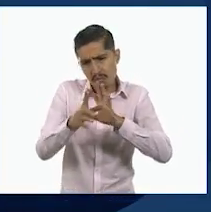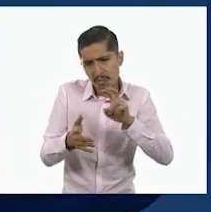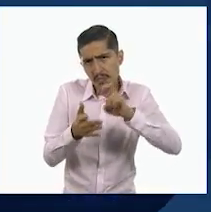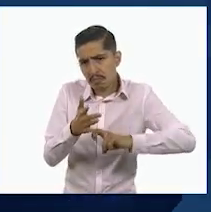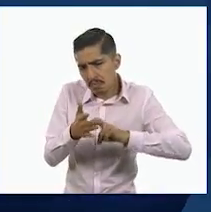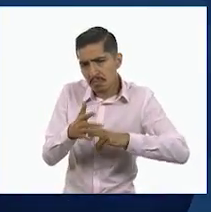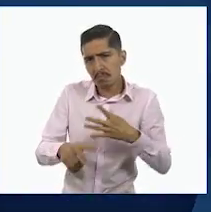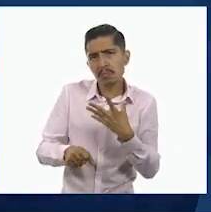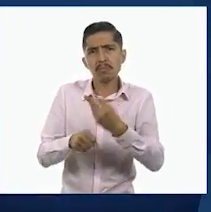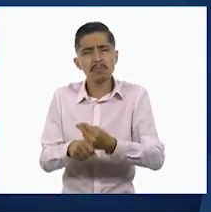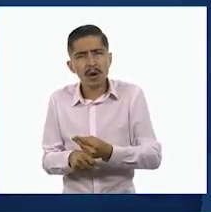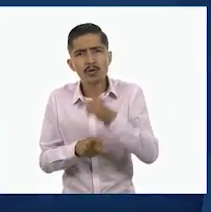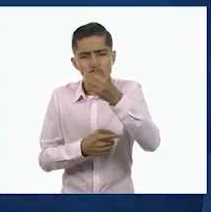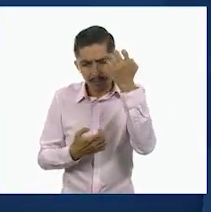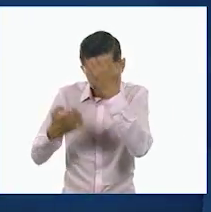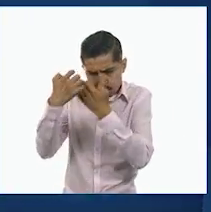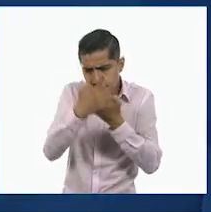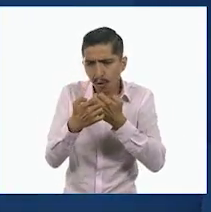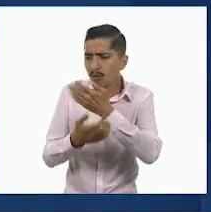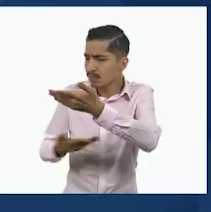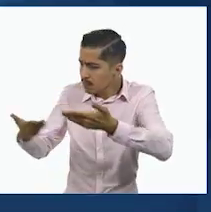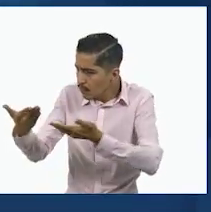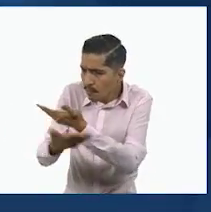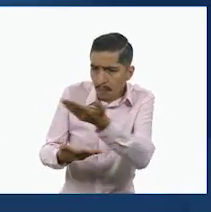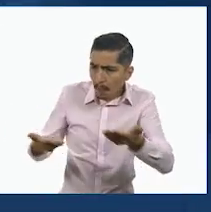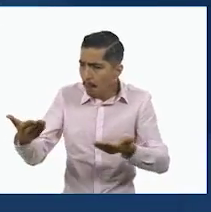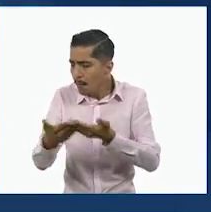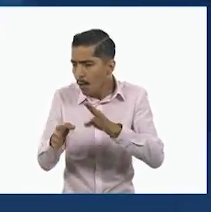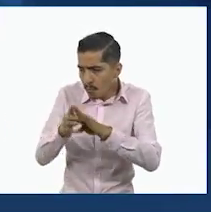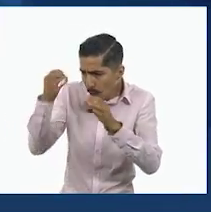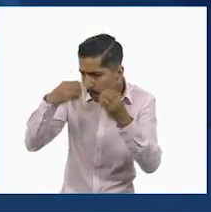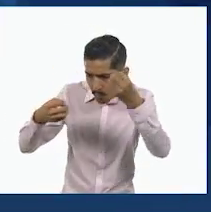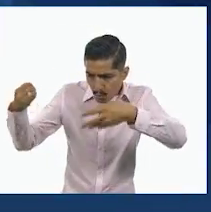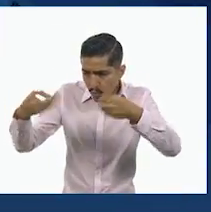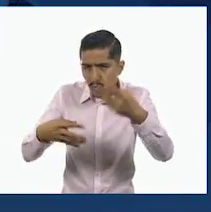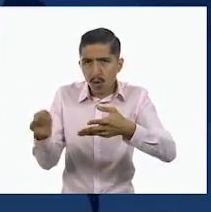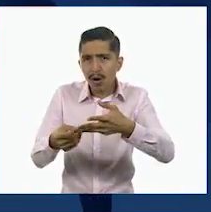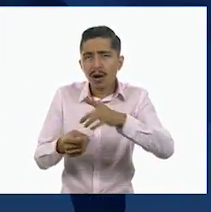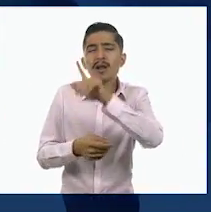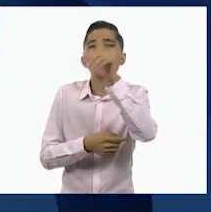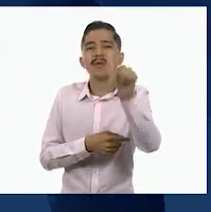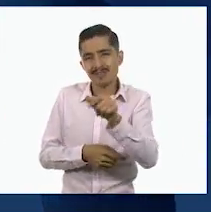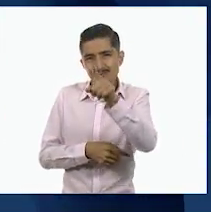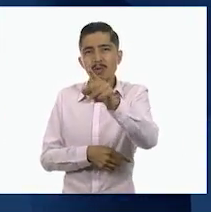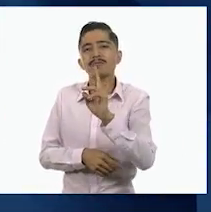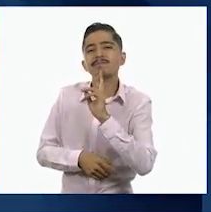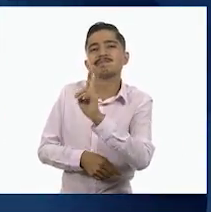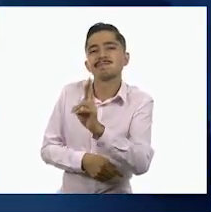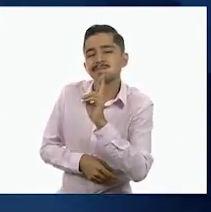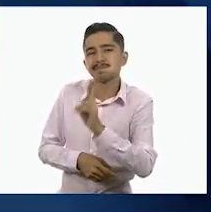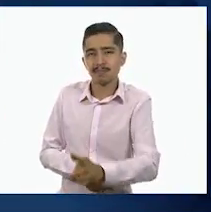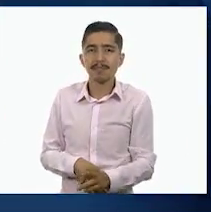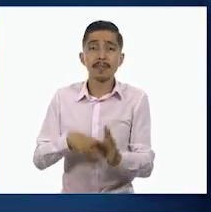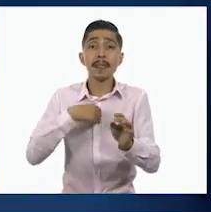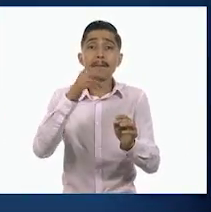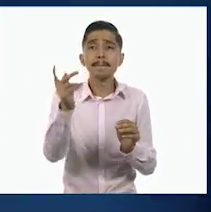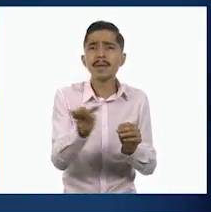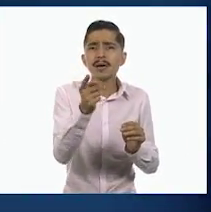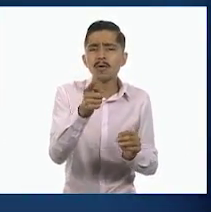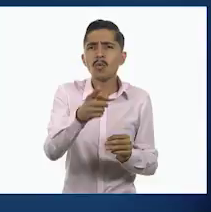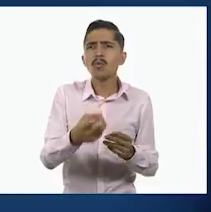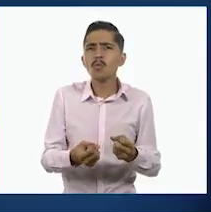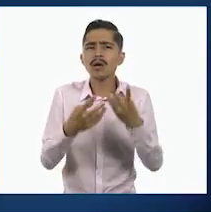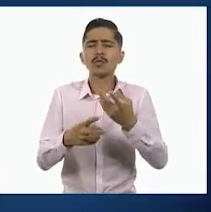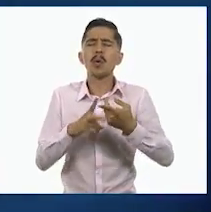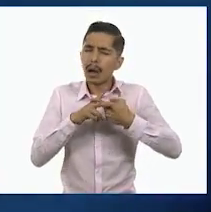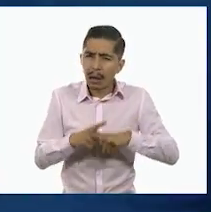haya resultado de la revisión compartida y contesta las siguientes preguntas. ¿Se comenta algo sobre los primeros años